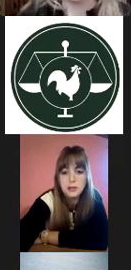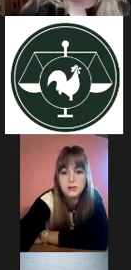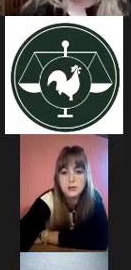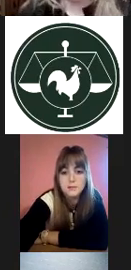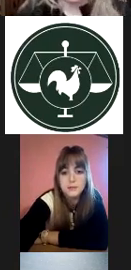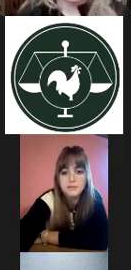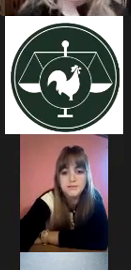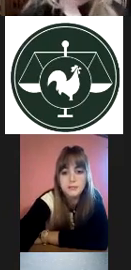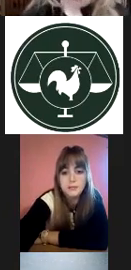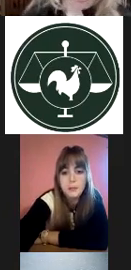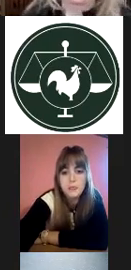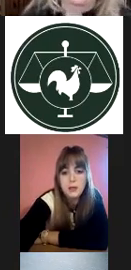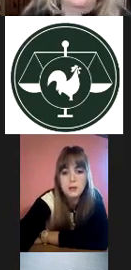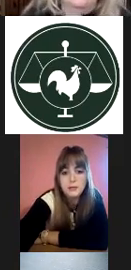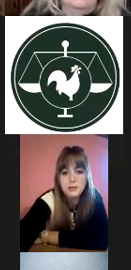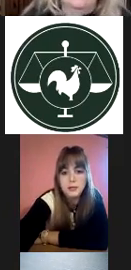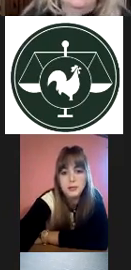Y el servicio público.